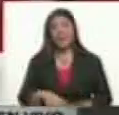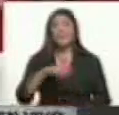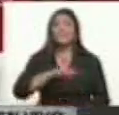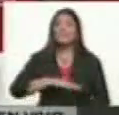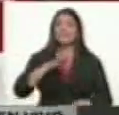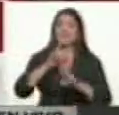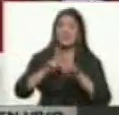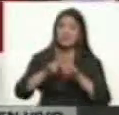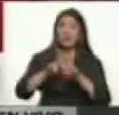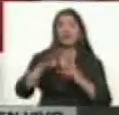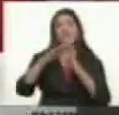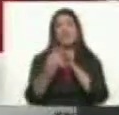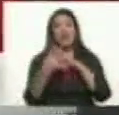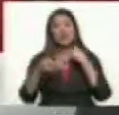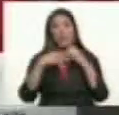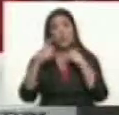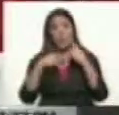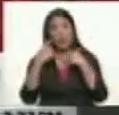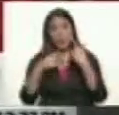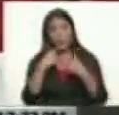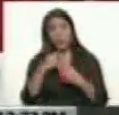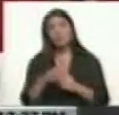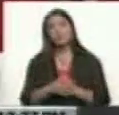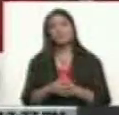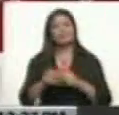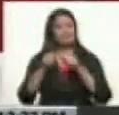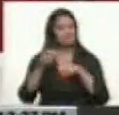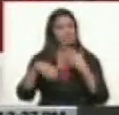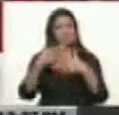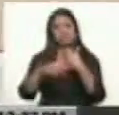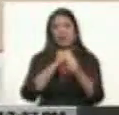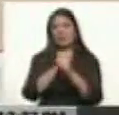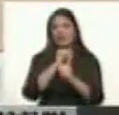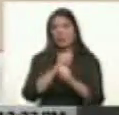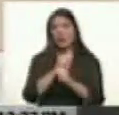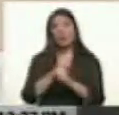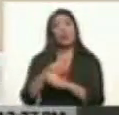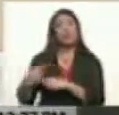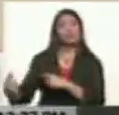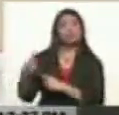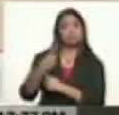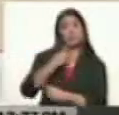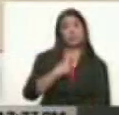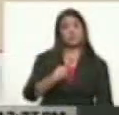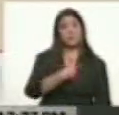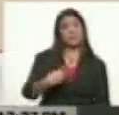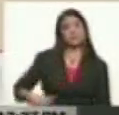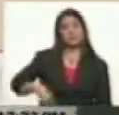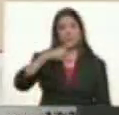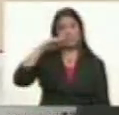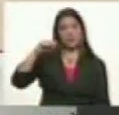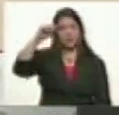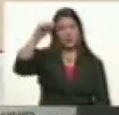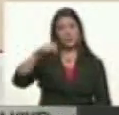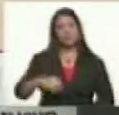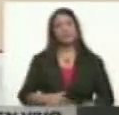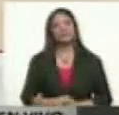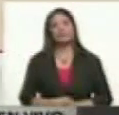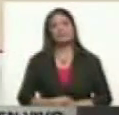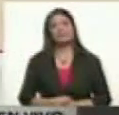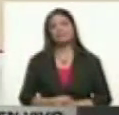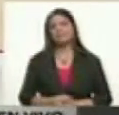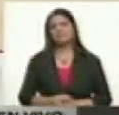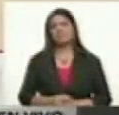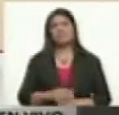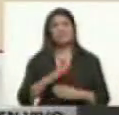Vivienda Venezuela, Barrio Nuevo, Barrio Tricolor, indetenible, cumpliendo las instrucciones de nuestro presidente Nicolás Maduro Moro. No nos